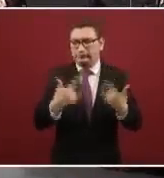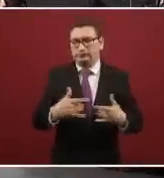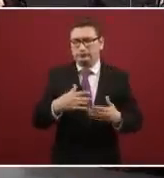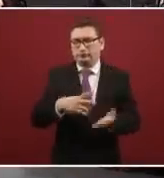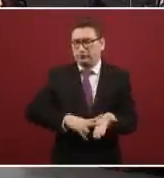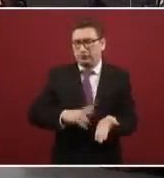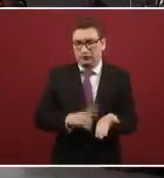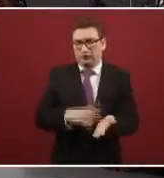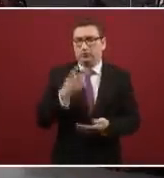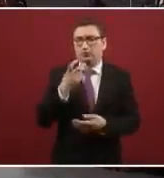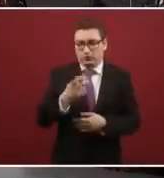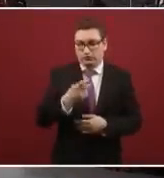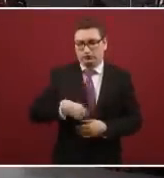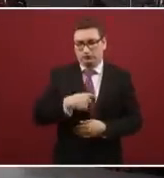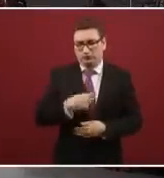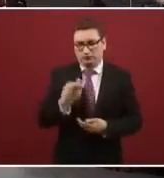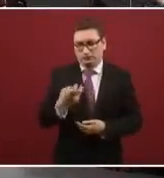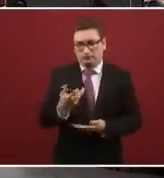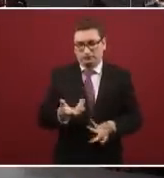haciendo, básicamente. Gracias.